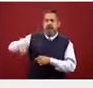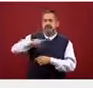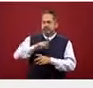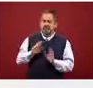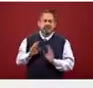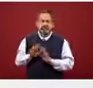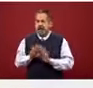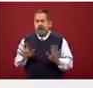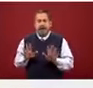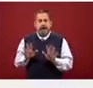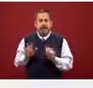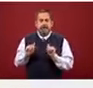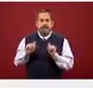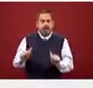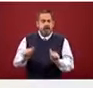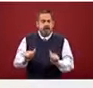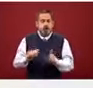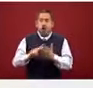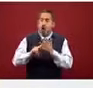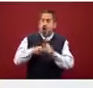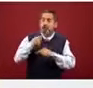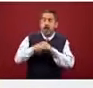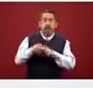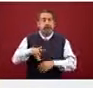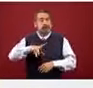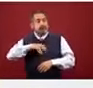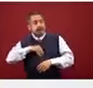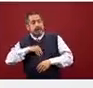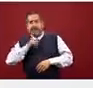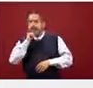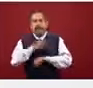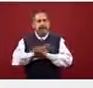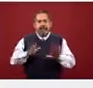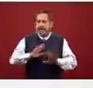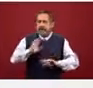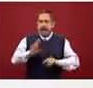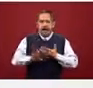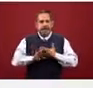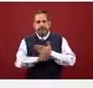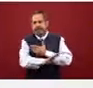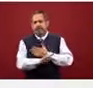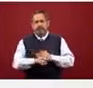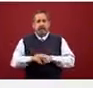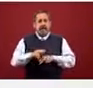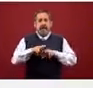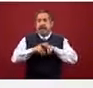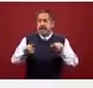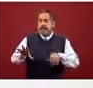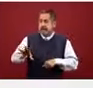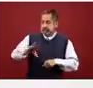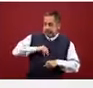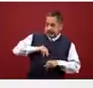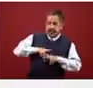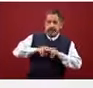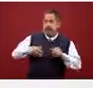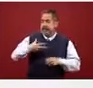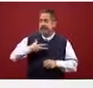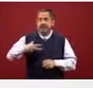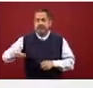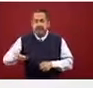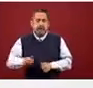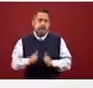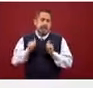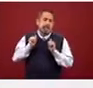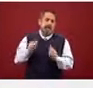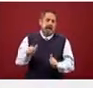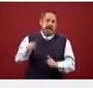tienen inmunidad, tienen defensas contra el virus, por lo tanto ya no pueden ni contagiarse ni transmitirlo.